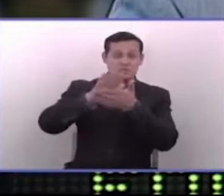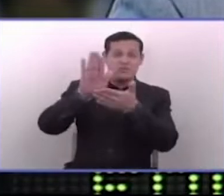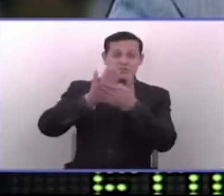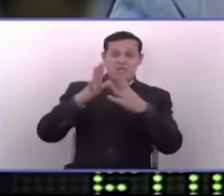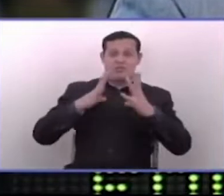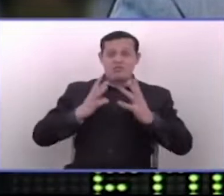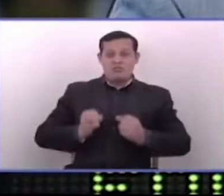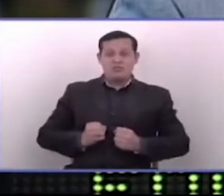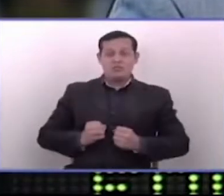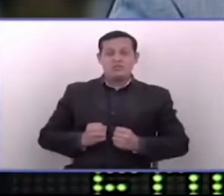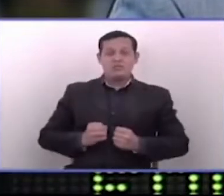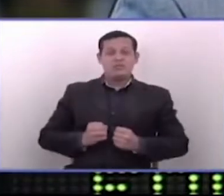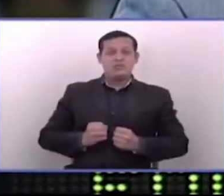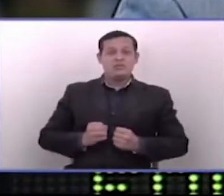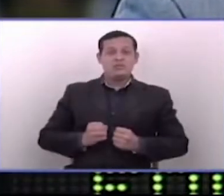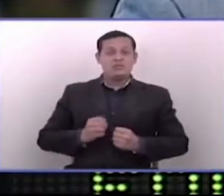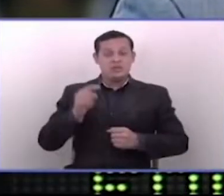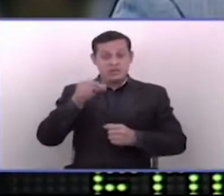pública.